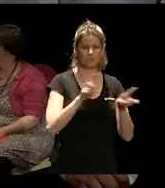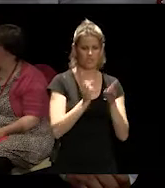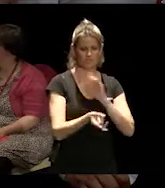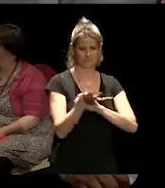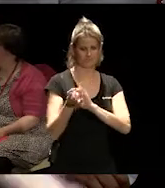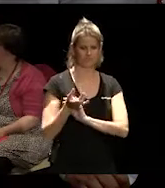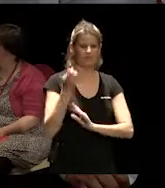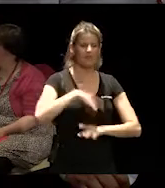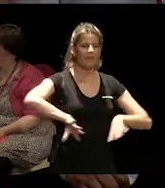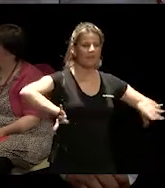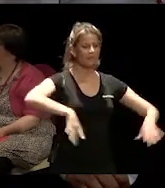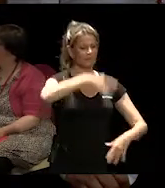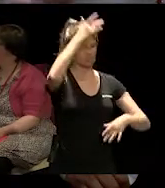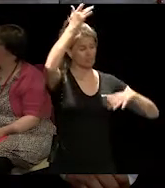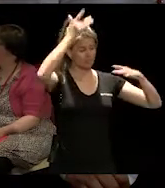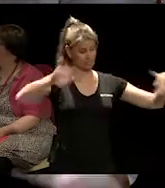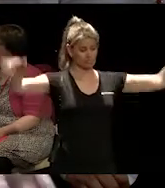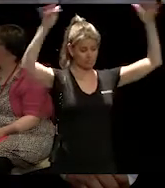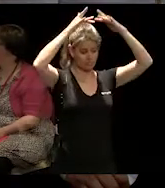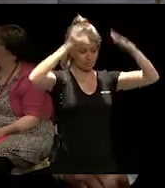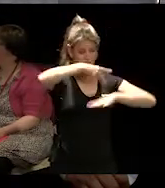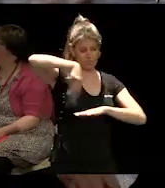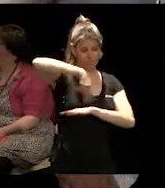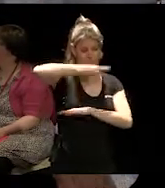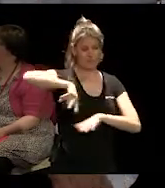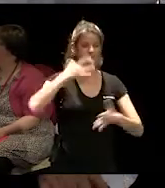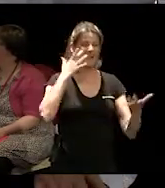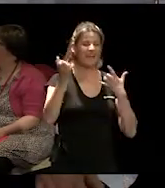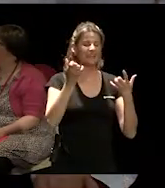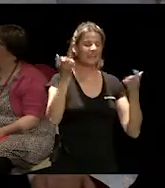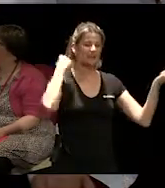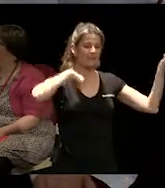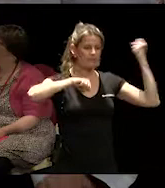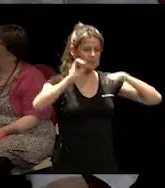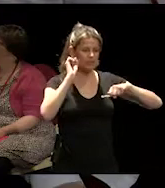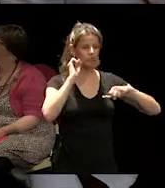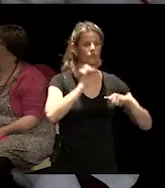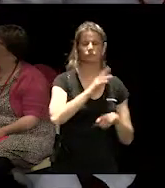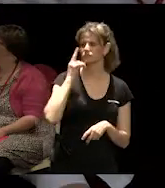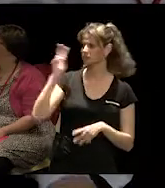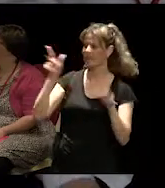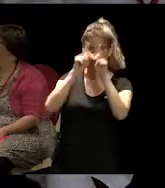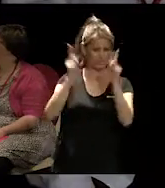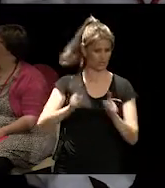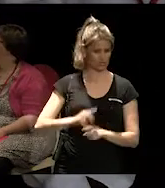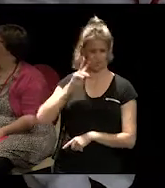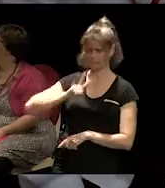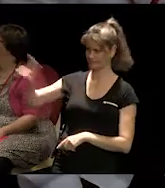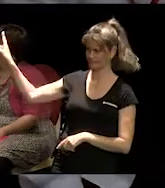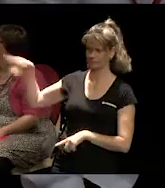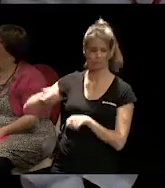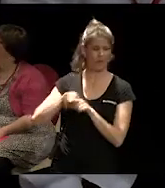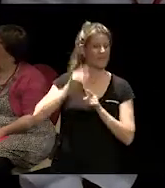la danza, el arte dramático, por supuesto la literatura, la poesía, en fin. Ahí tenéis una imagen de la Orquesta Sinfónica